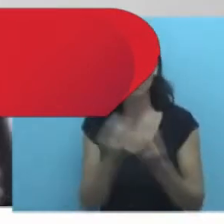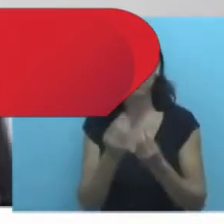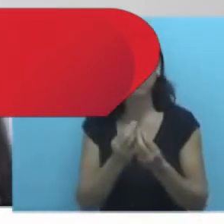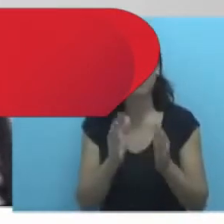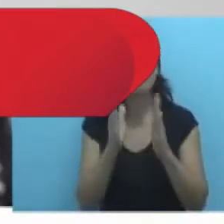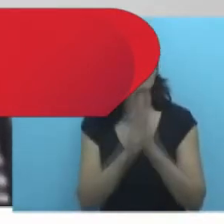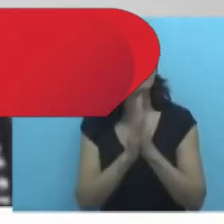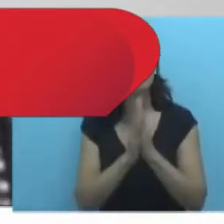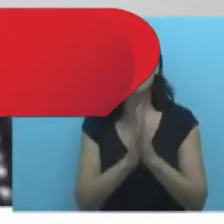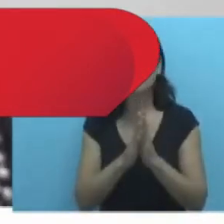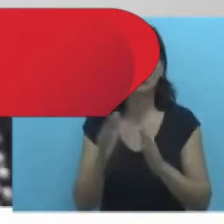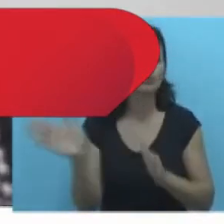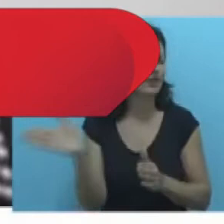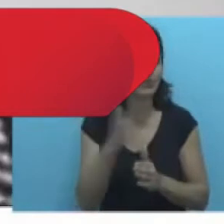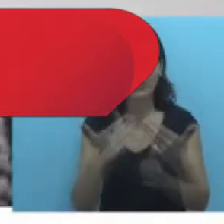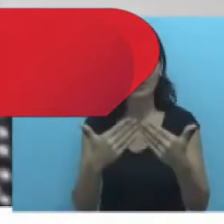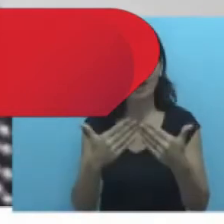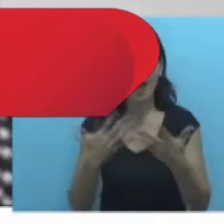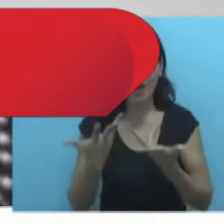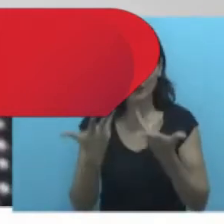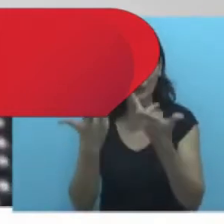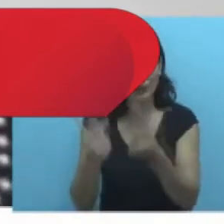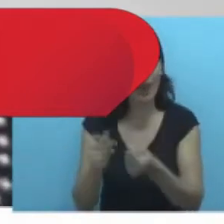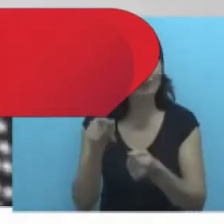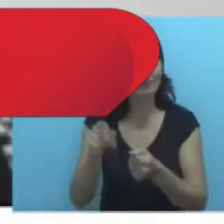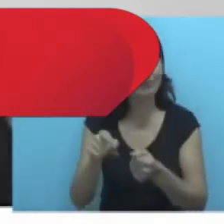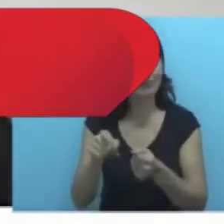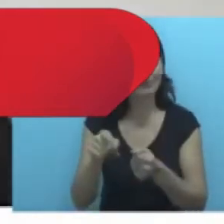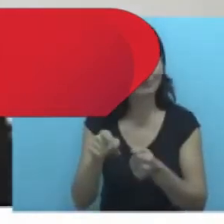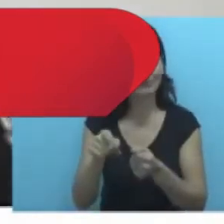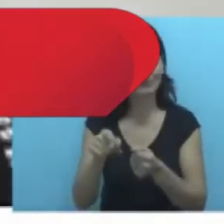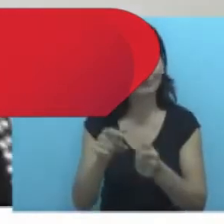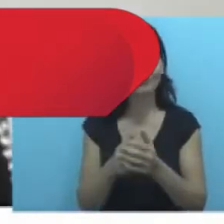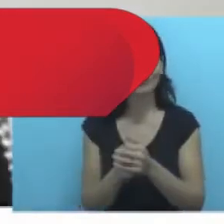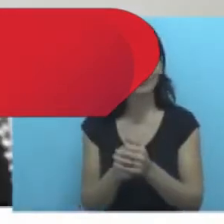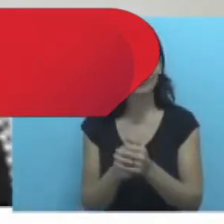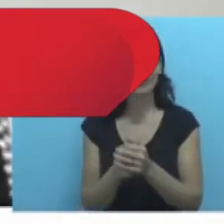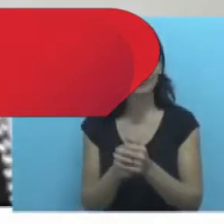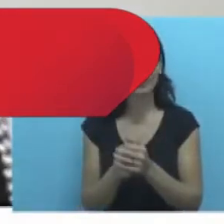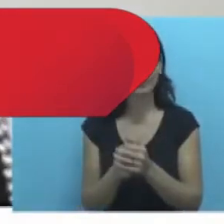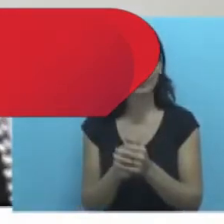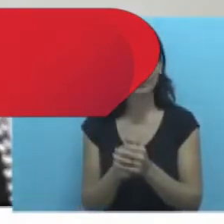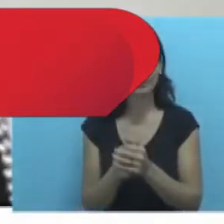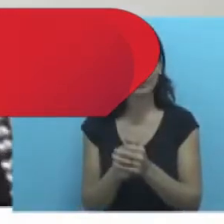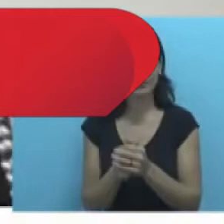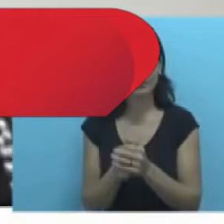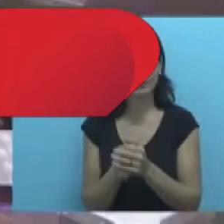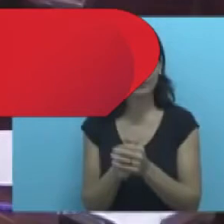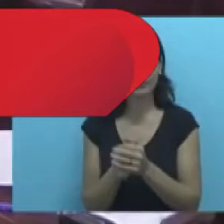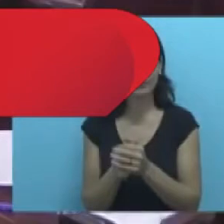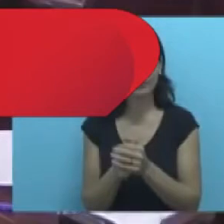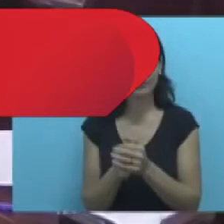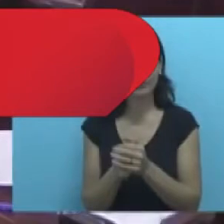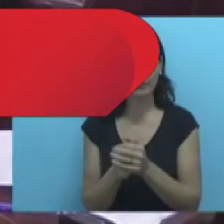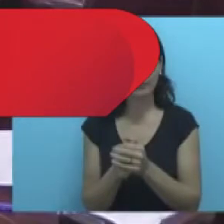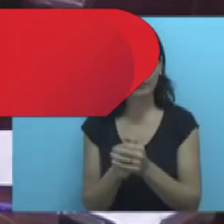las oraciones de todas las religiones, en ese rezo laico que fue